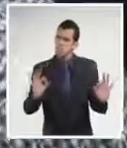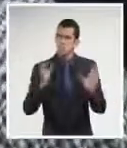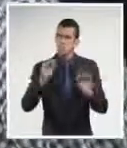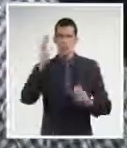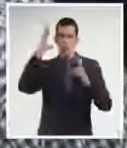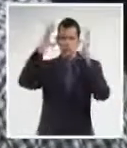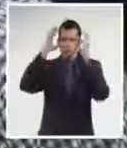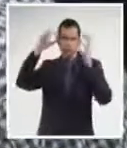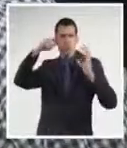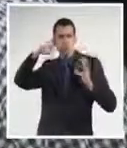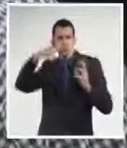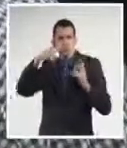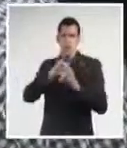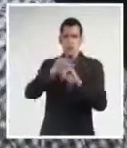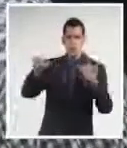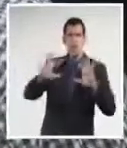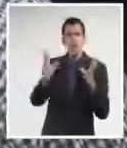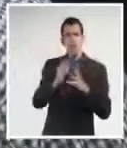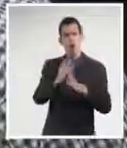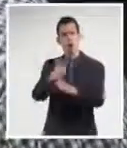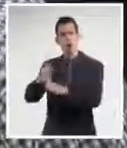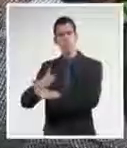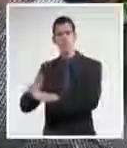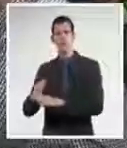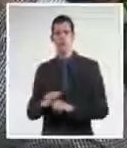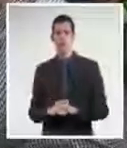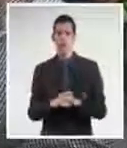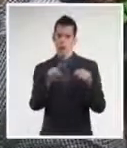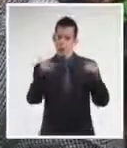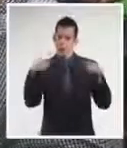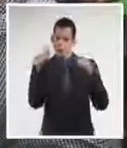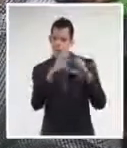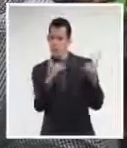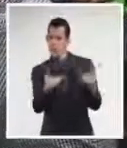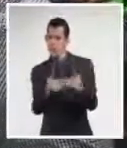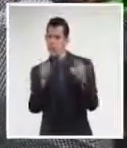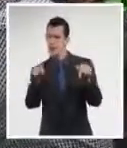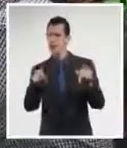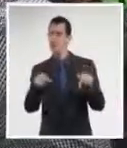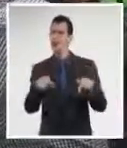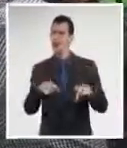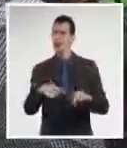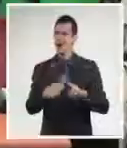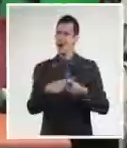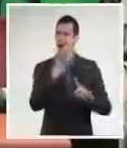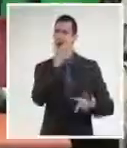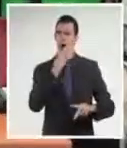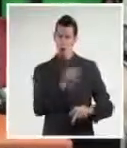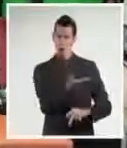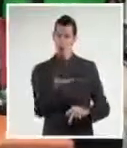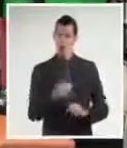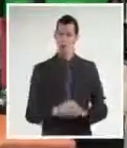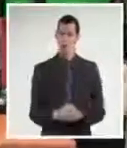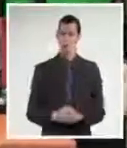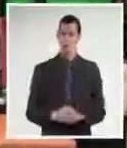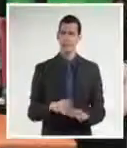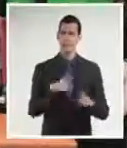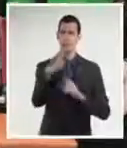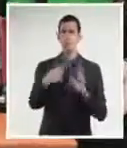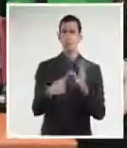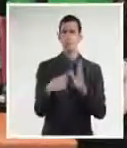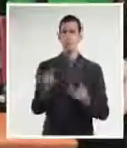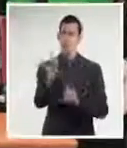jóvenes de todos los departamentos. En una comparecencia en vivo en el programa Cómo lo oyes, se refirió a los objetivos principales de la